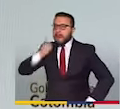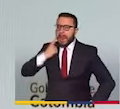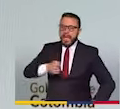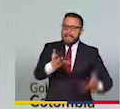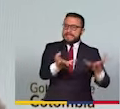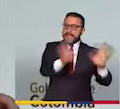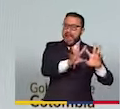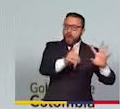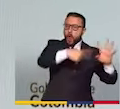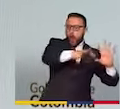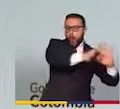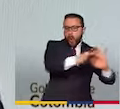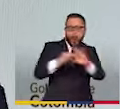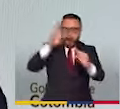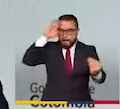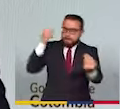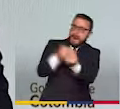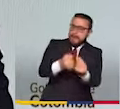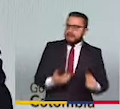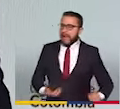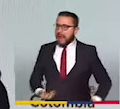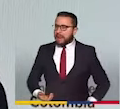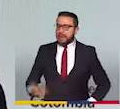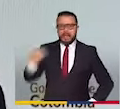y ordenaban los asesinatos,